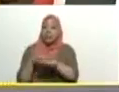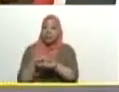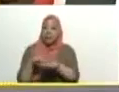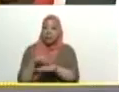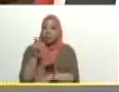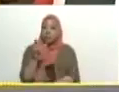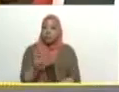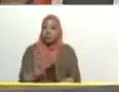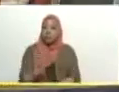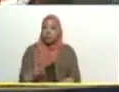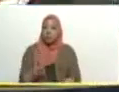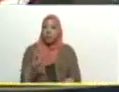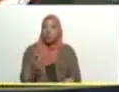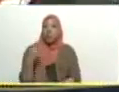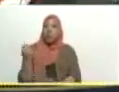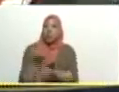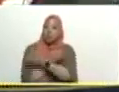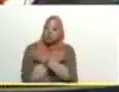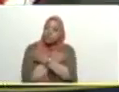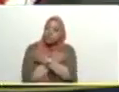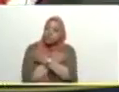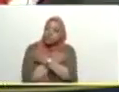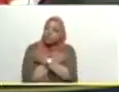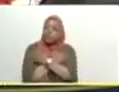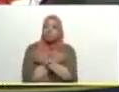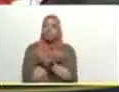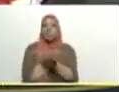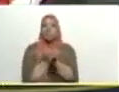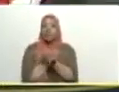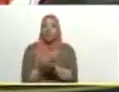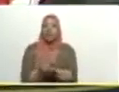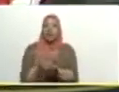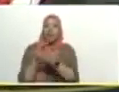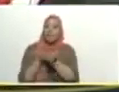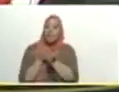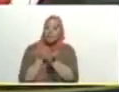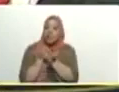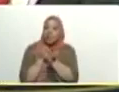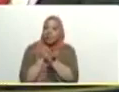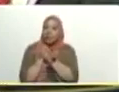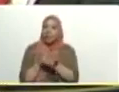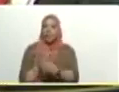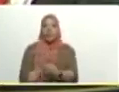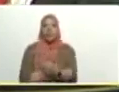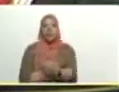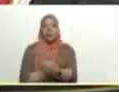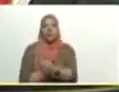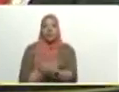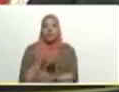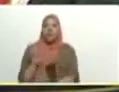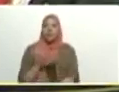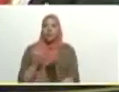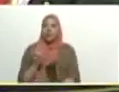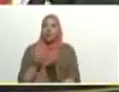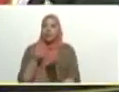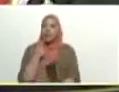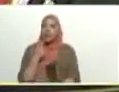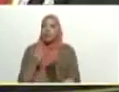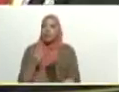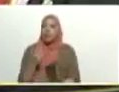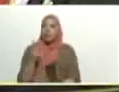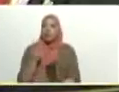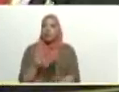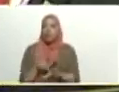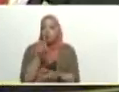Rowling, un abrazo caluroso y fraterno de hermandad desde Venezuela. Y decirle que lo